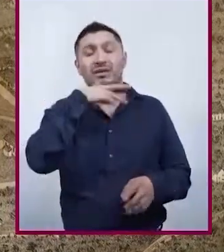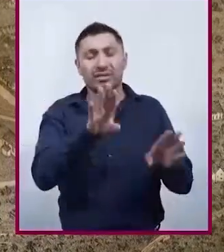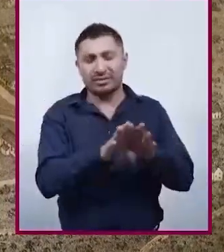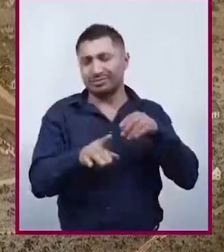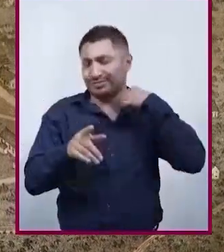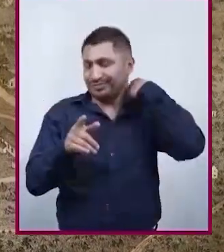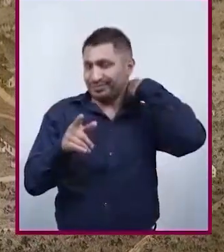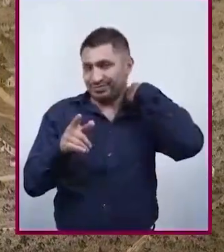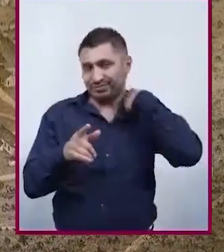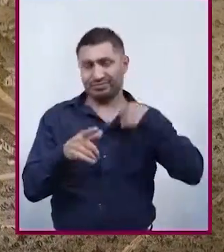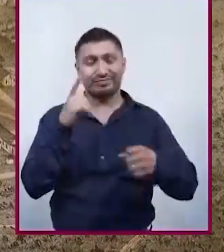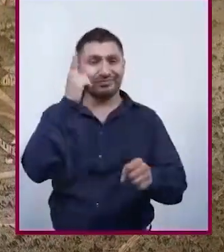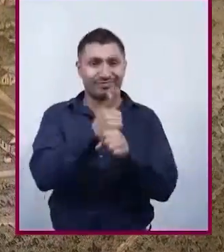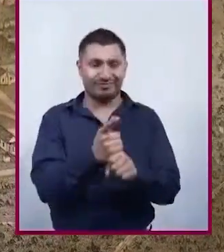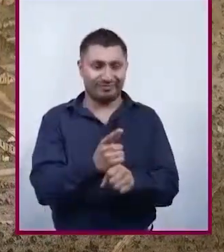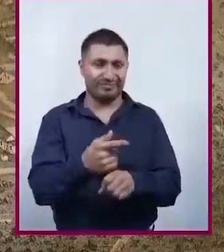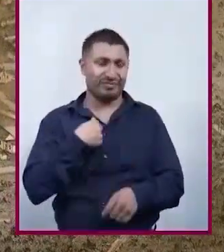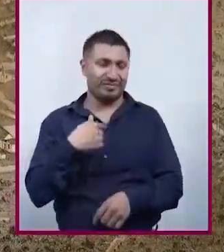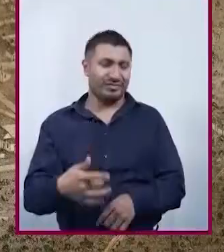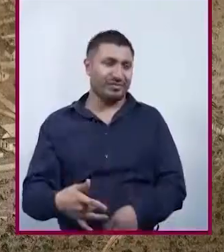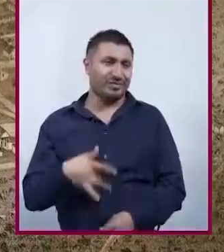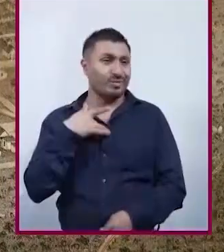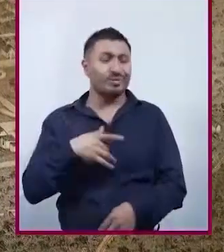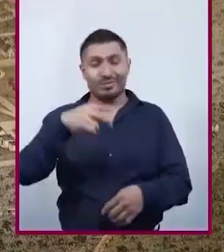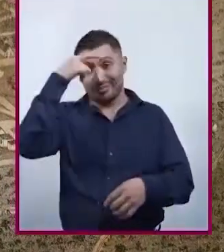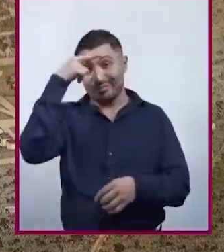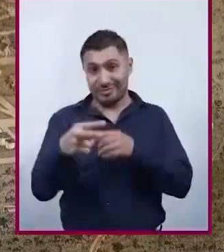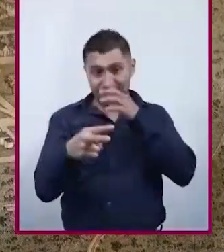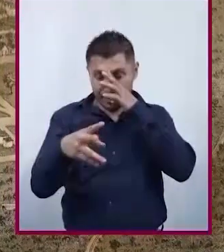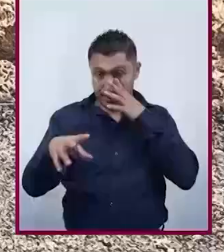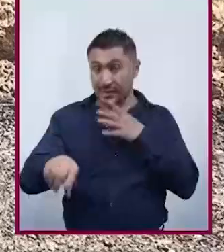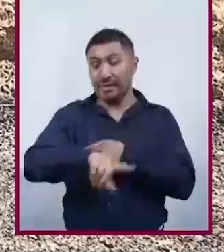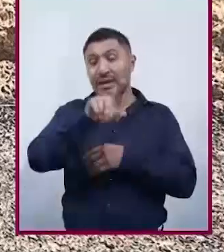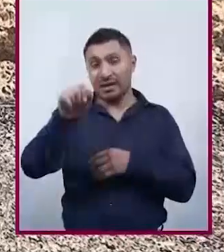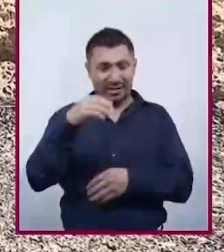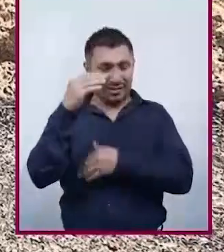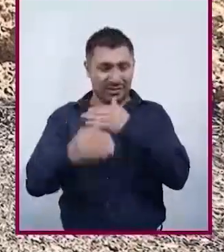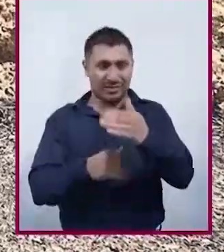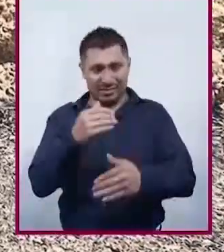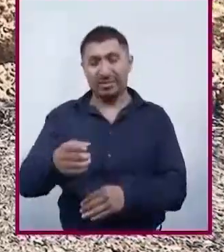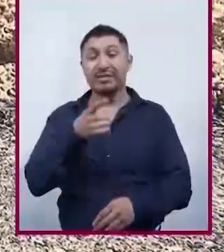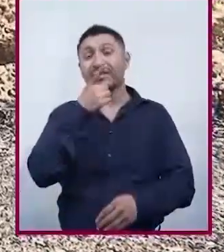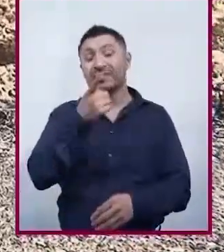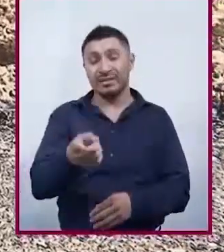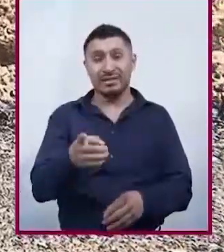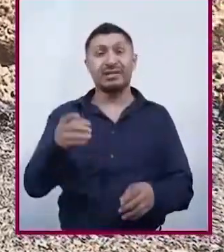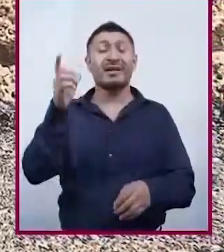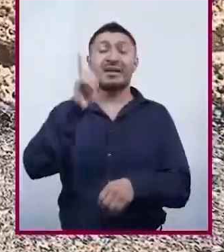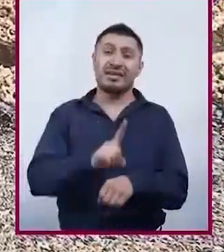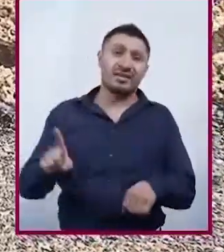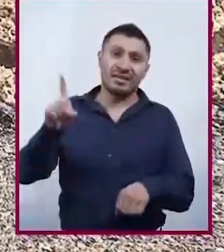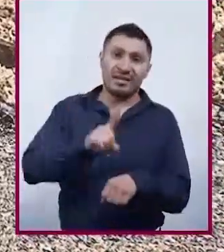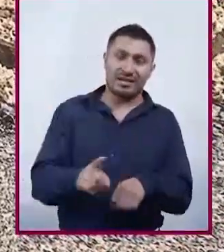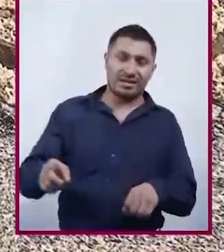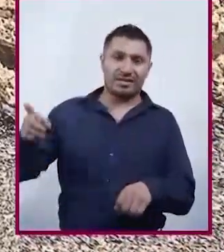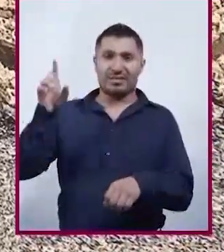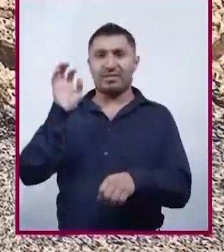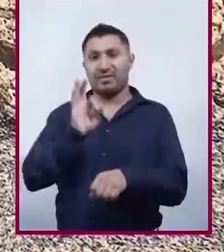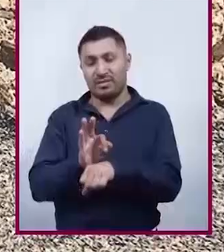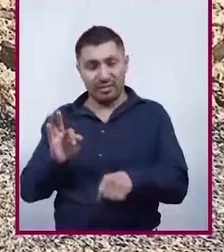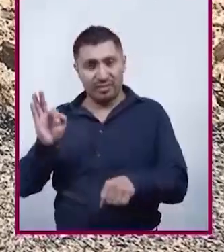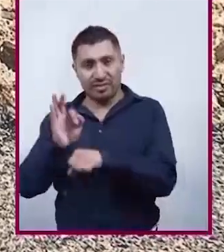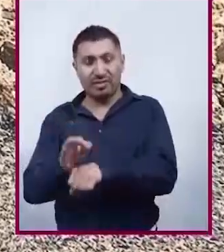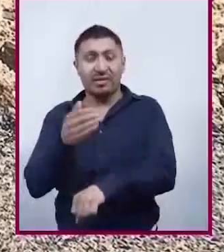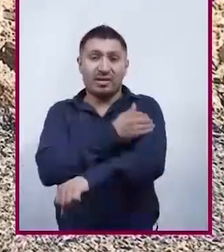lo hizo enfrentarse con la problemática de la identidad mexicana, pues según contó años más tarde, todos los días tenía